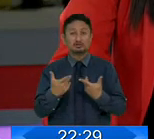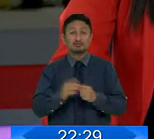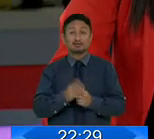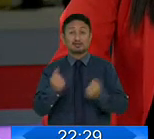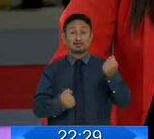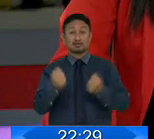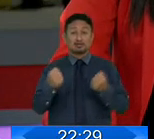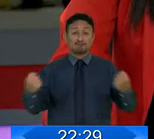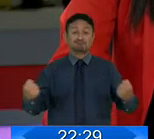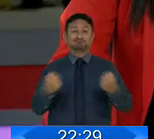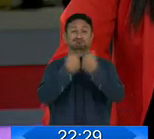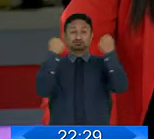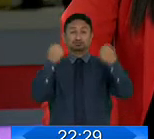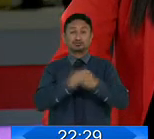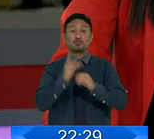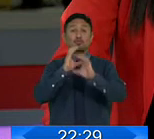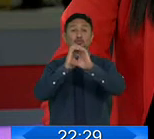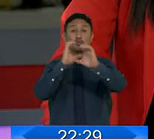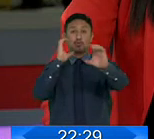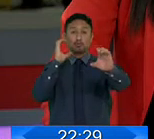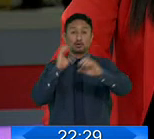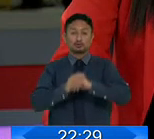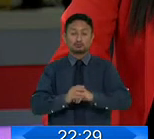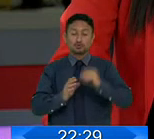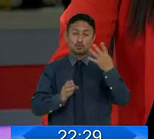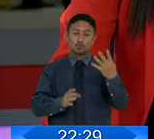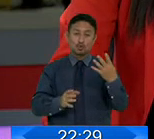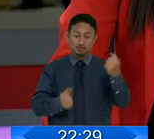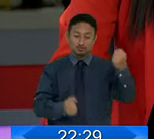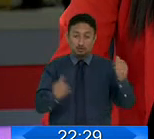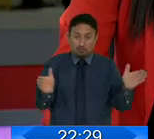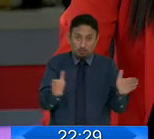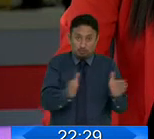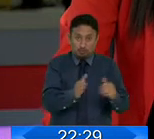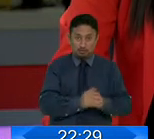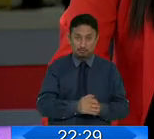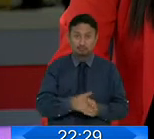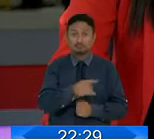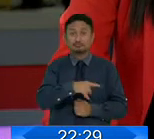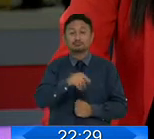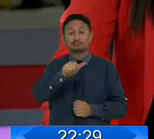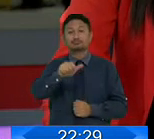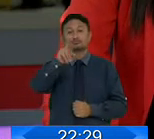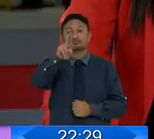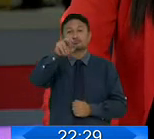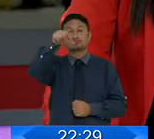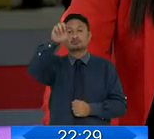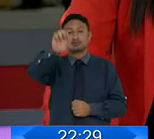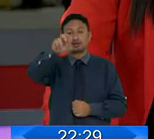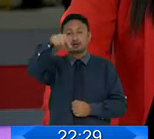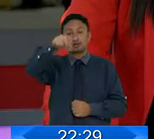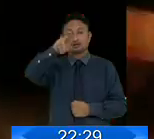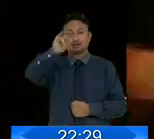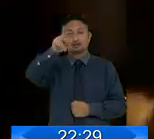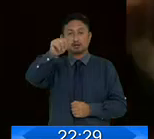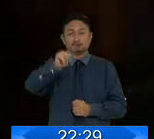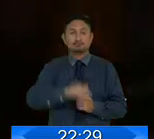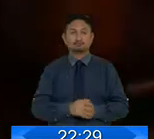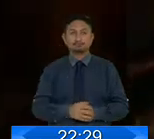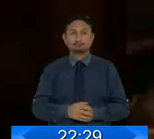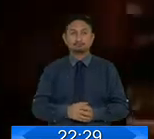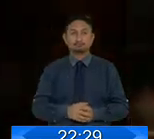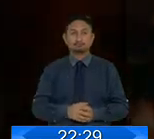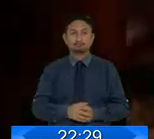accidente de tránsito entre un bus interprovincial y cuatro vehículos pequeños, esto en Arequipa, sur de Perú.